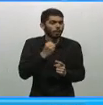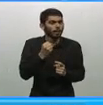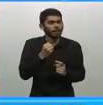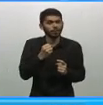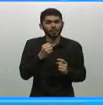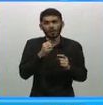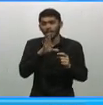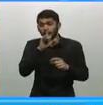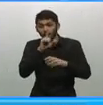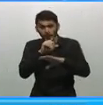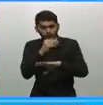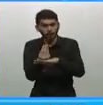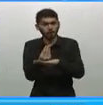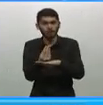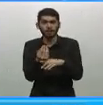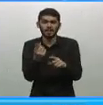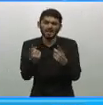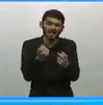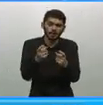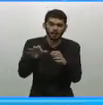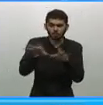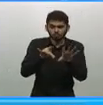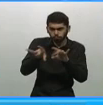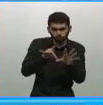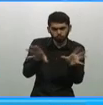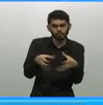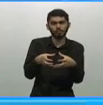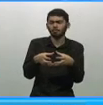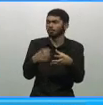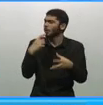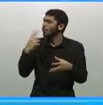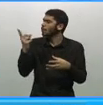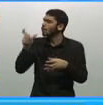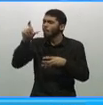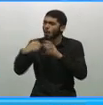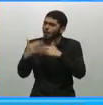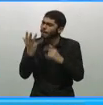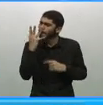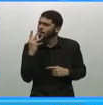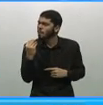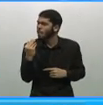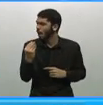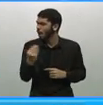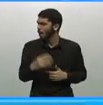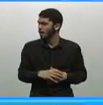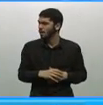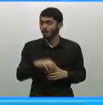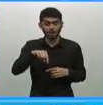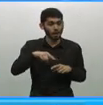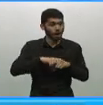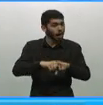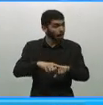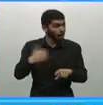que que lo que necesite para ese sistema pero a vos qué jugador te gusta de acá del fútbol